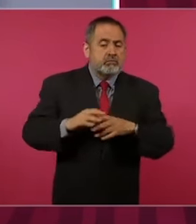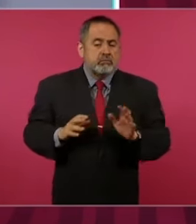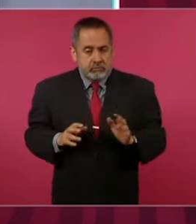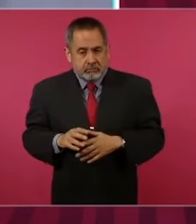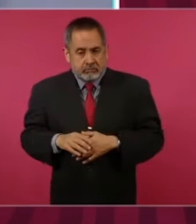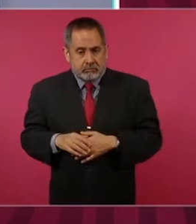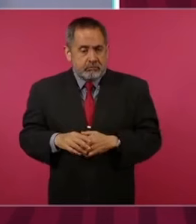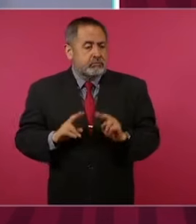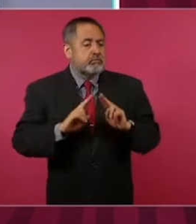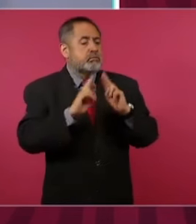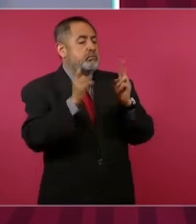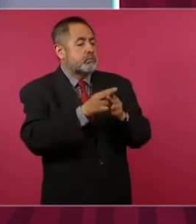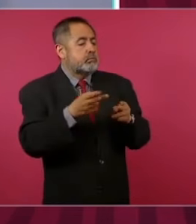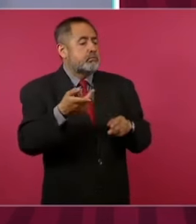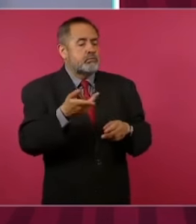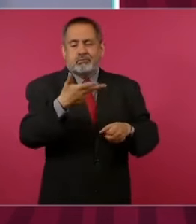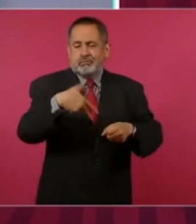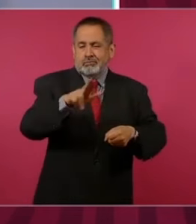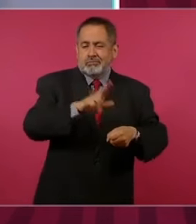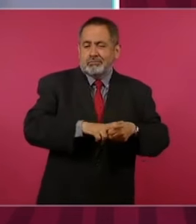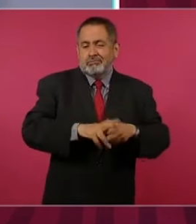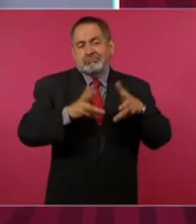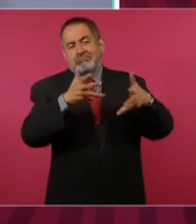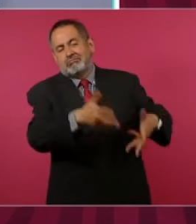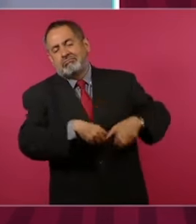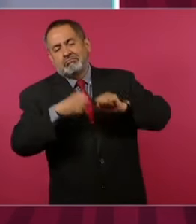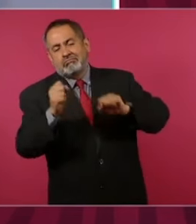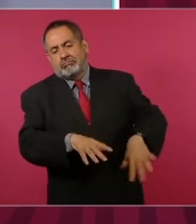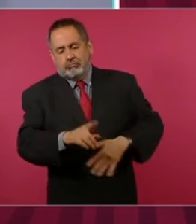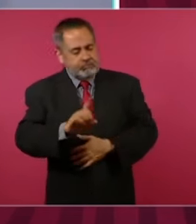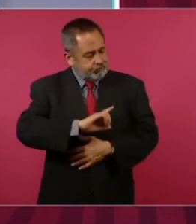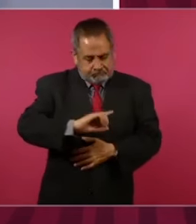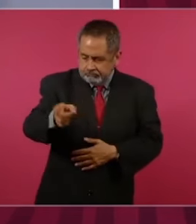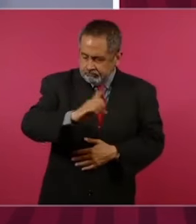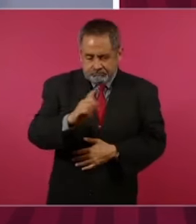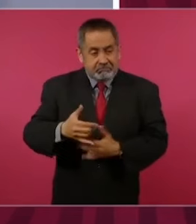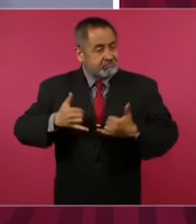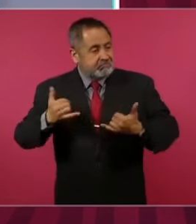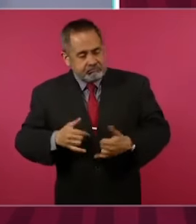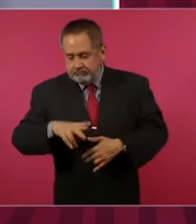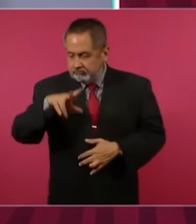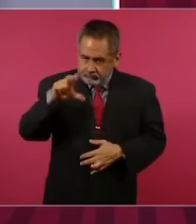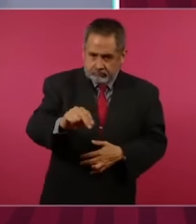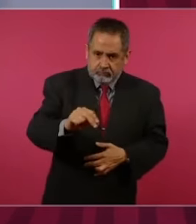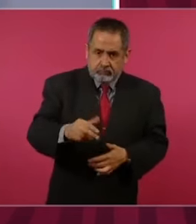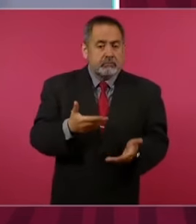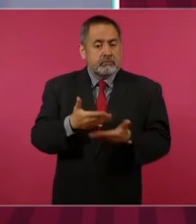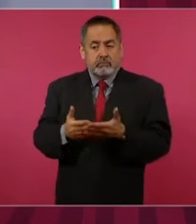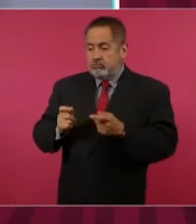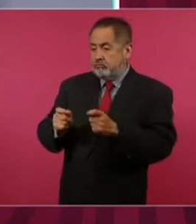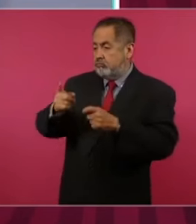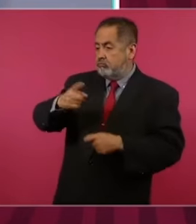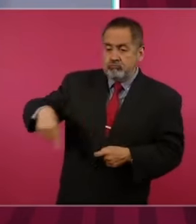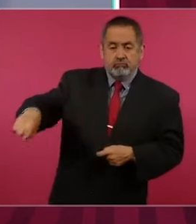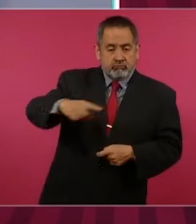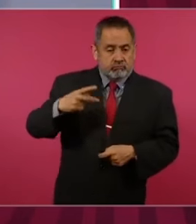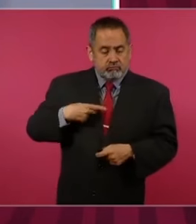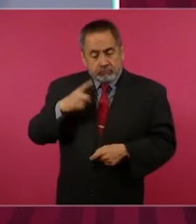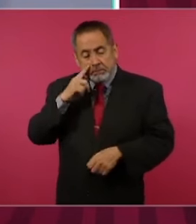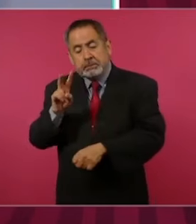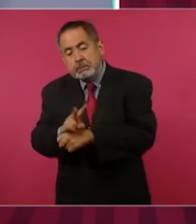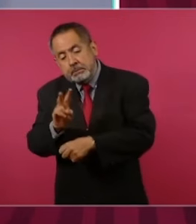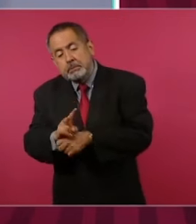más unidades médicas abandonadas, ya no más negligencia. Ahora el pueblo tiene el poder de vigilar y exigir